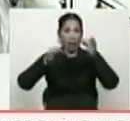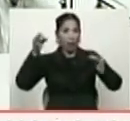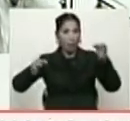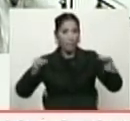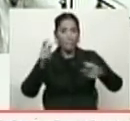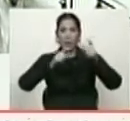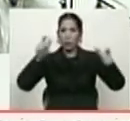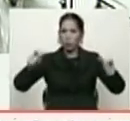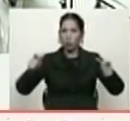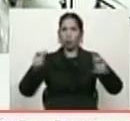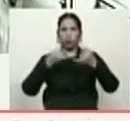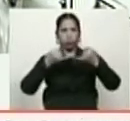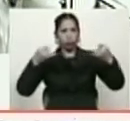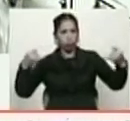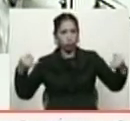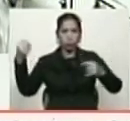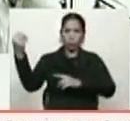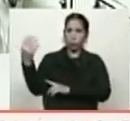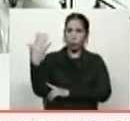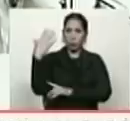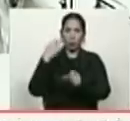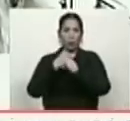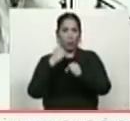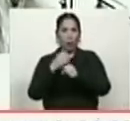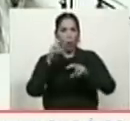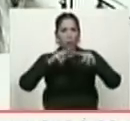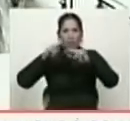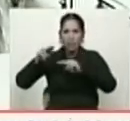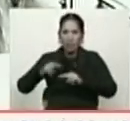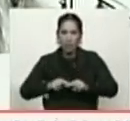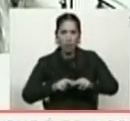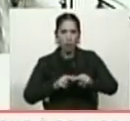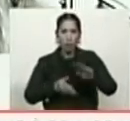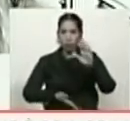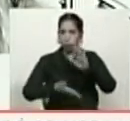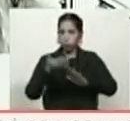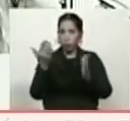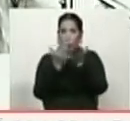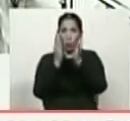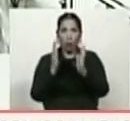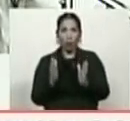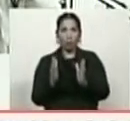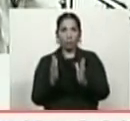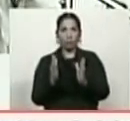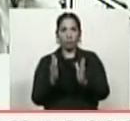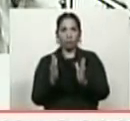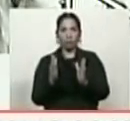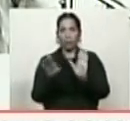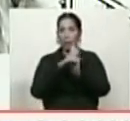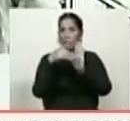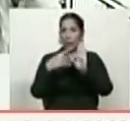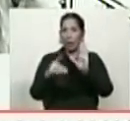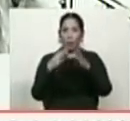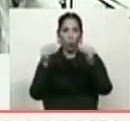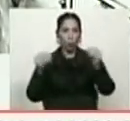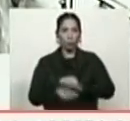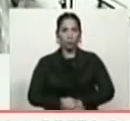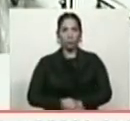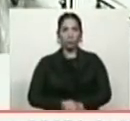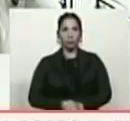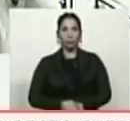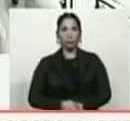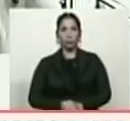cuando va a sus sitios de trabajo, cuando nuestras niñas y niños van a sus escuelas. El derecho que tenemos a